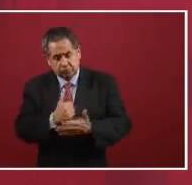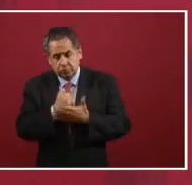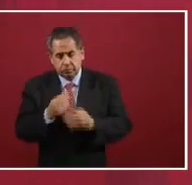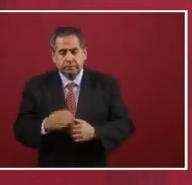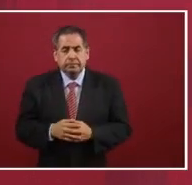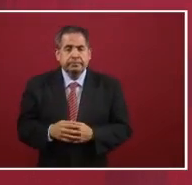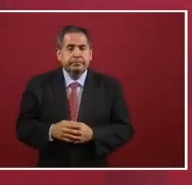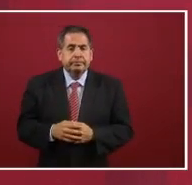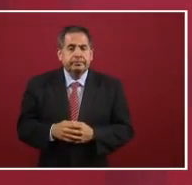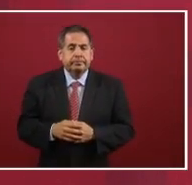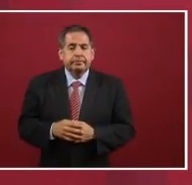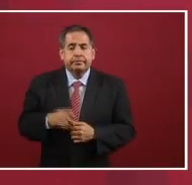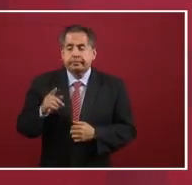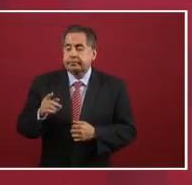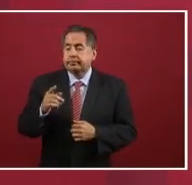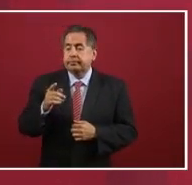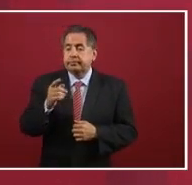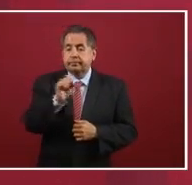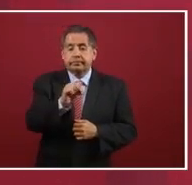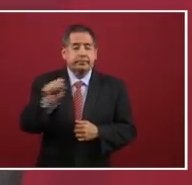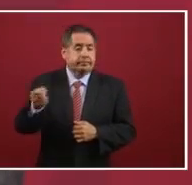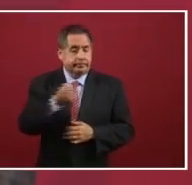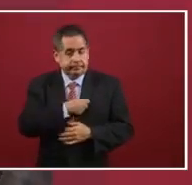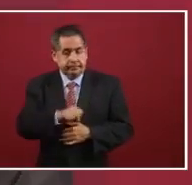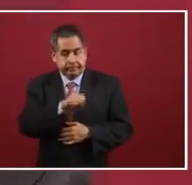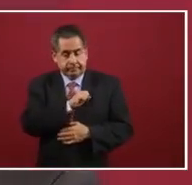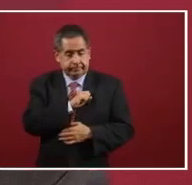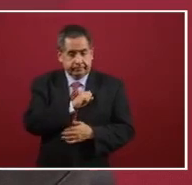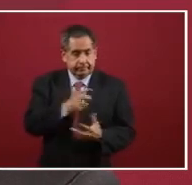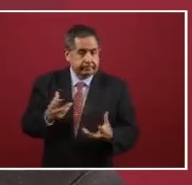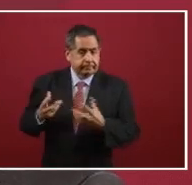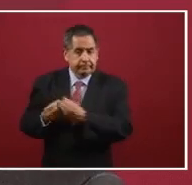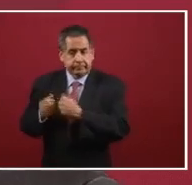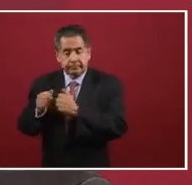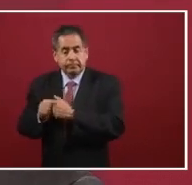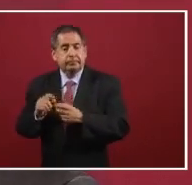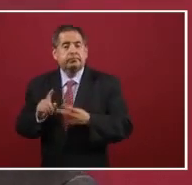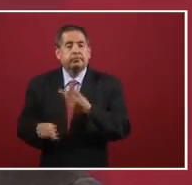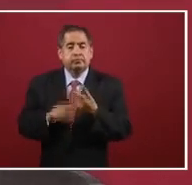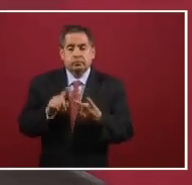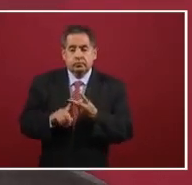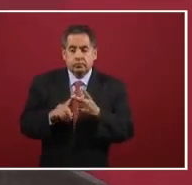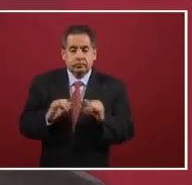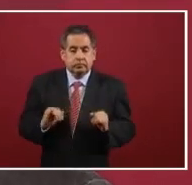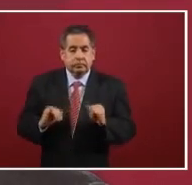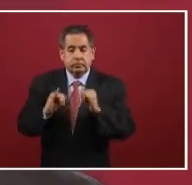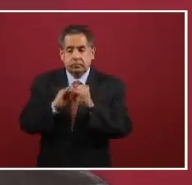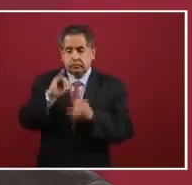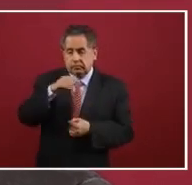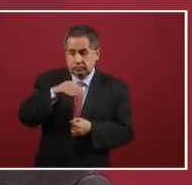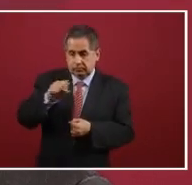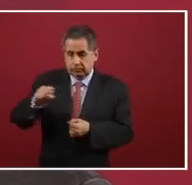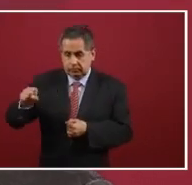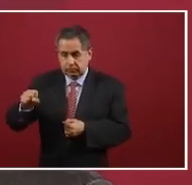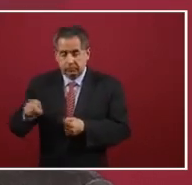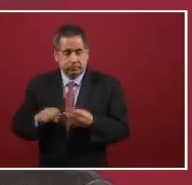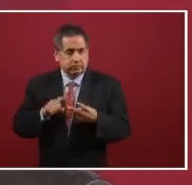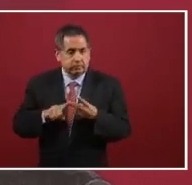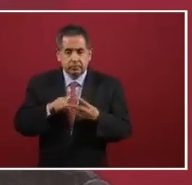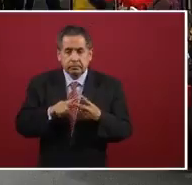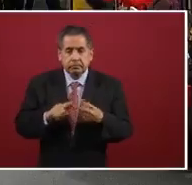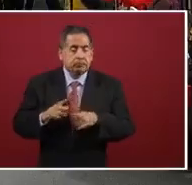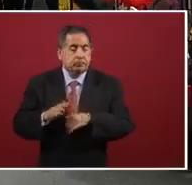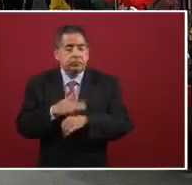Está participando la Secretaría de Salud, está participando el Instituto Mexicano del Seguro Social, porque tenemos